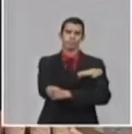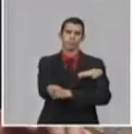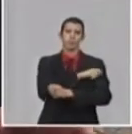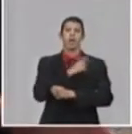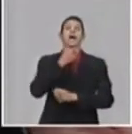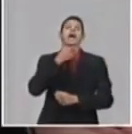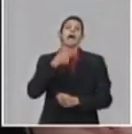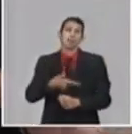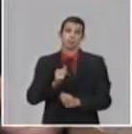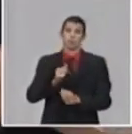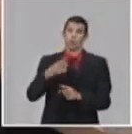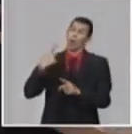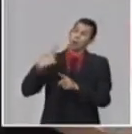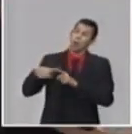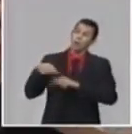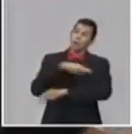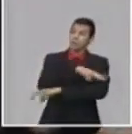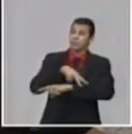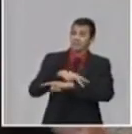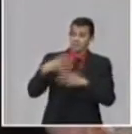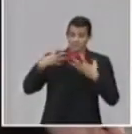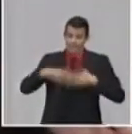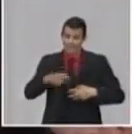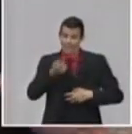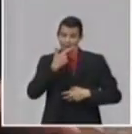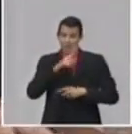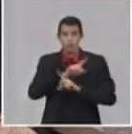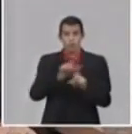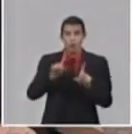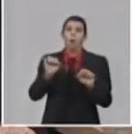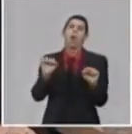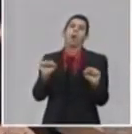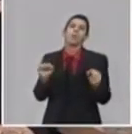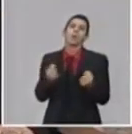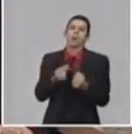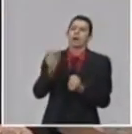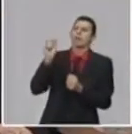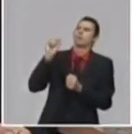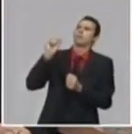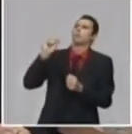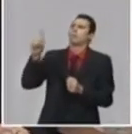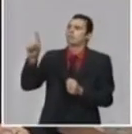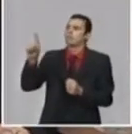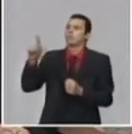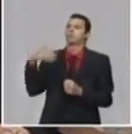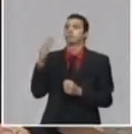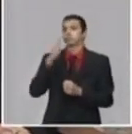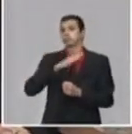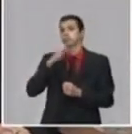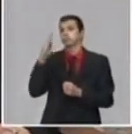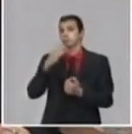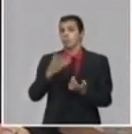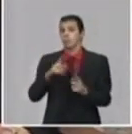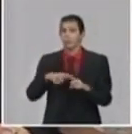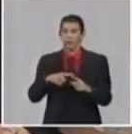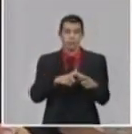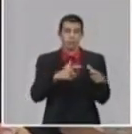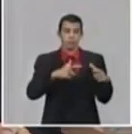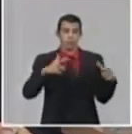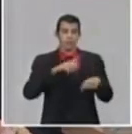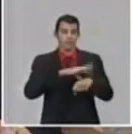las materias primas, y bueno, son productos que nosotros fabricamos y tenemos, pues, insisto, las cantidades suficientes para el